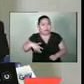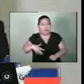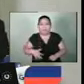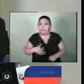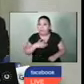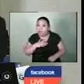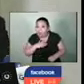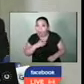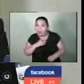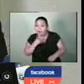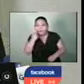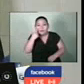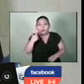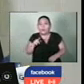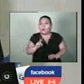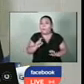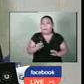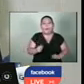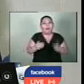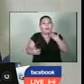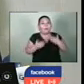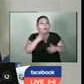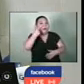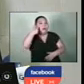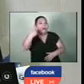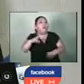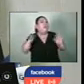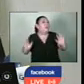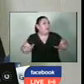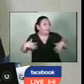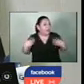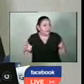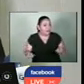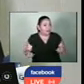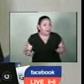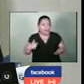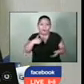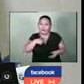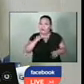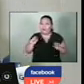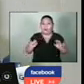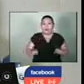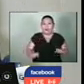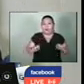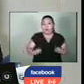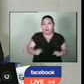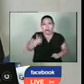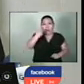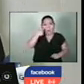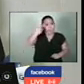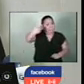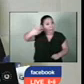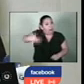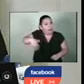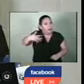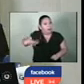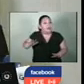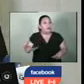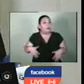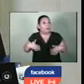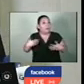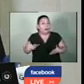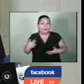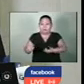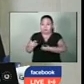difícil tener riesgo, no se puede hablar de riesgo porque ni siquiera tengo la posibilidad de tener riesgo, porque el que me da